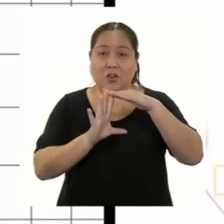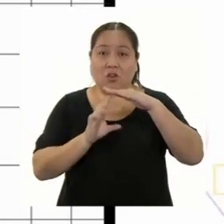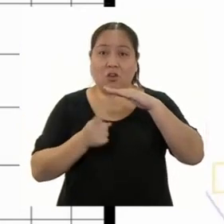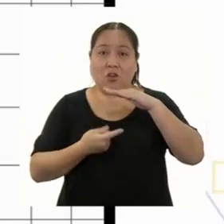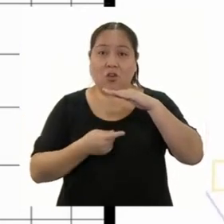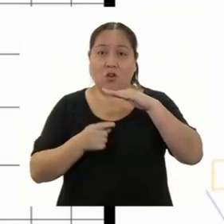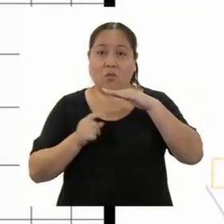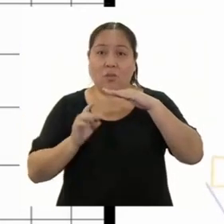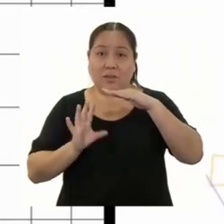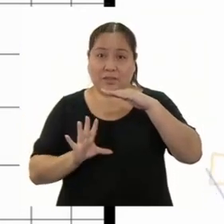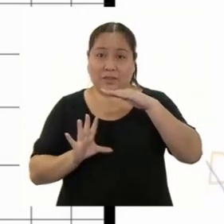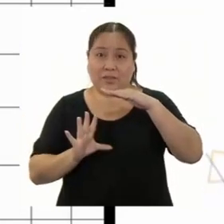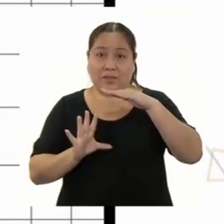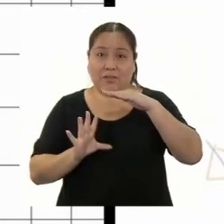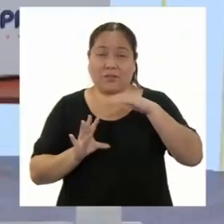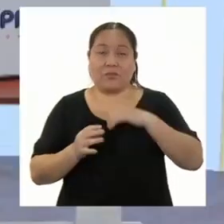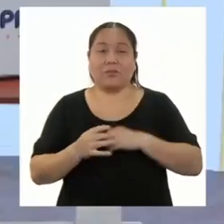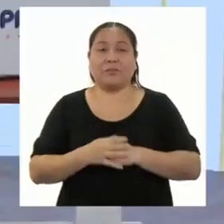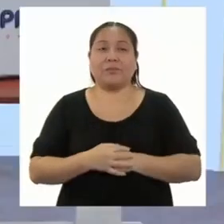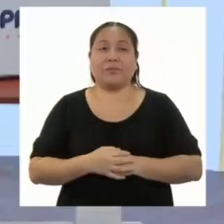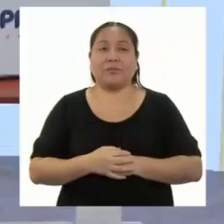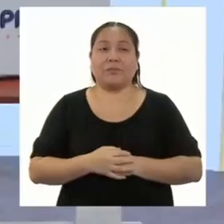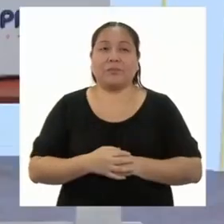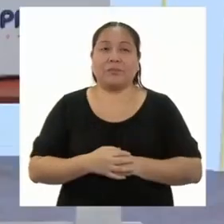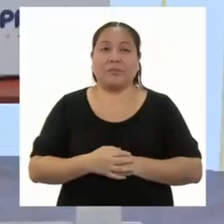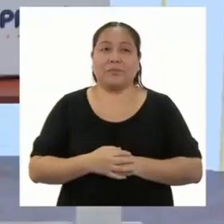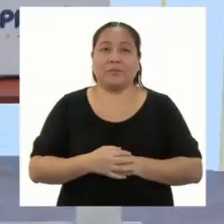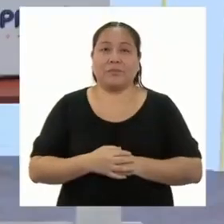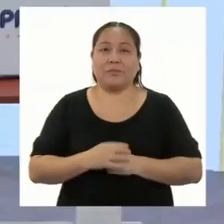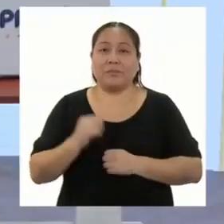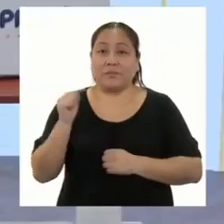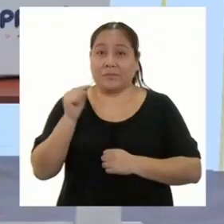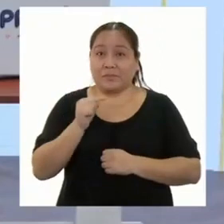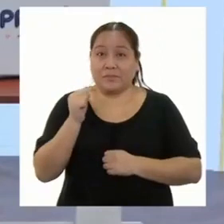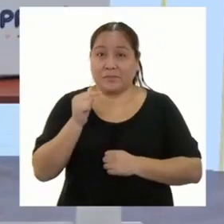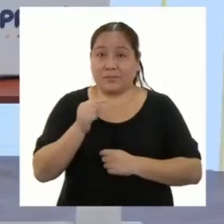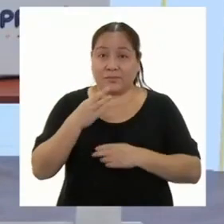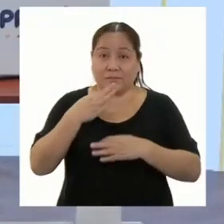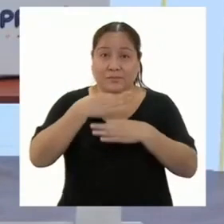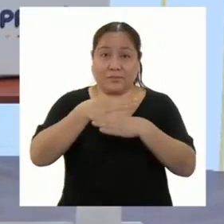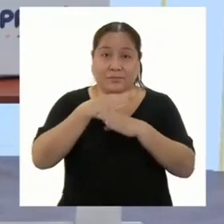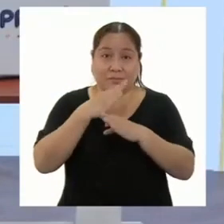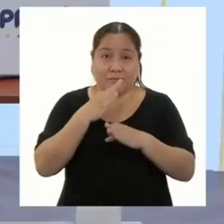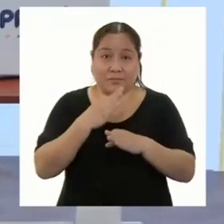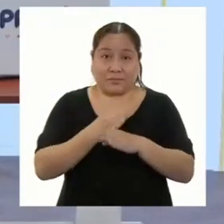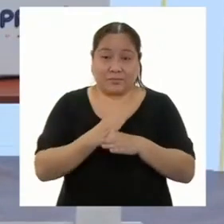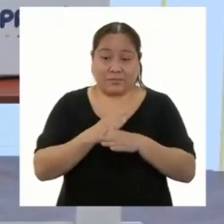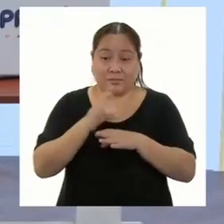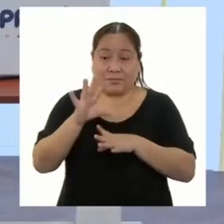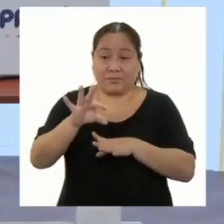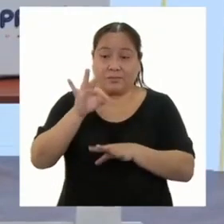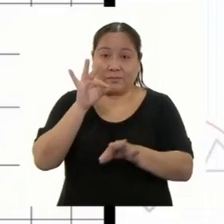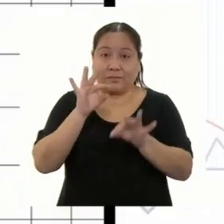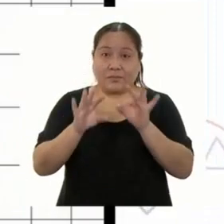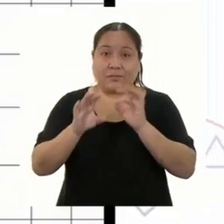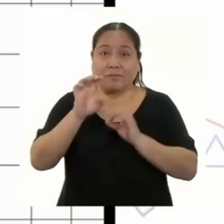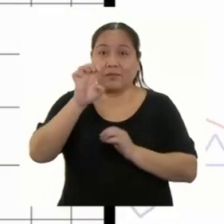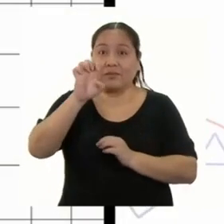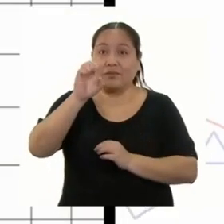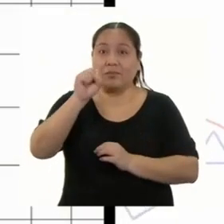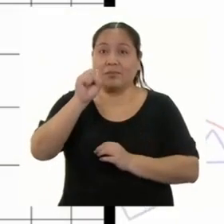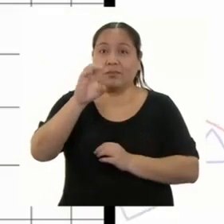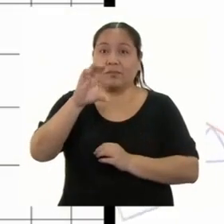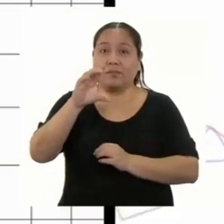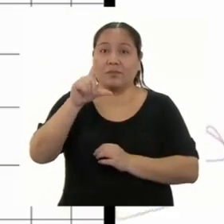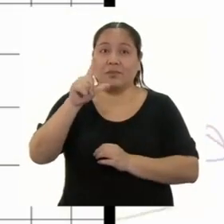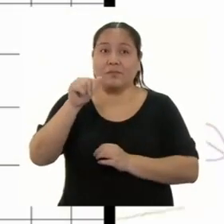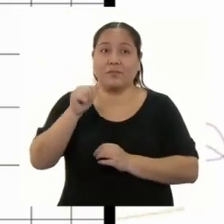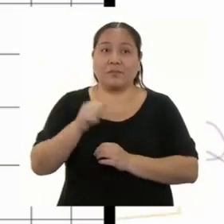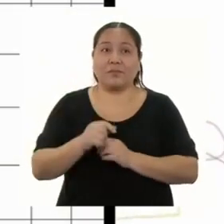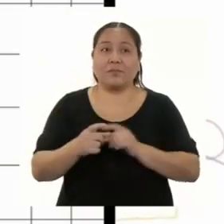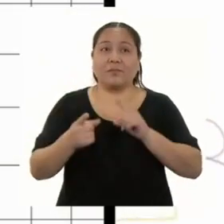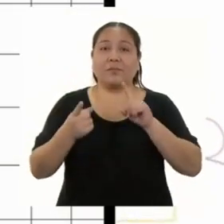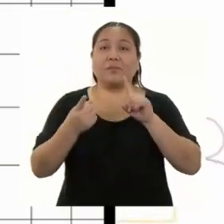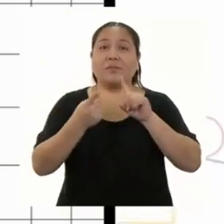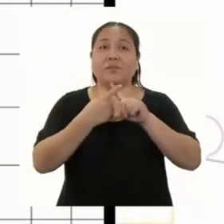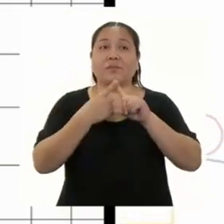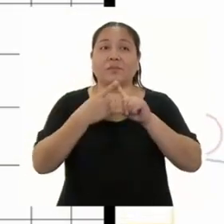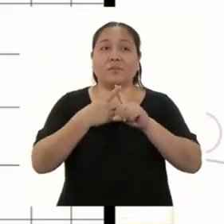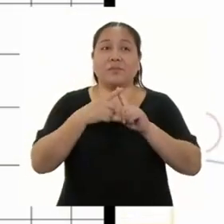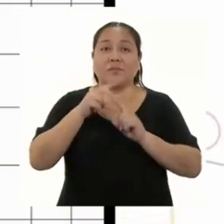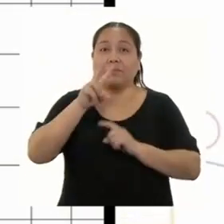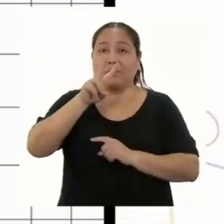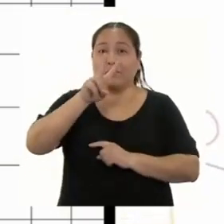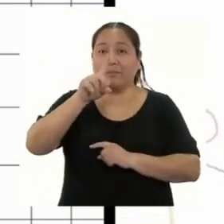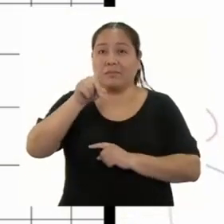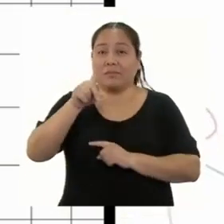0,5 centímetros. Esta es la fórmula para hallar la escala, entonces. Multiplicamos 21 por